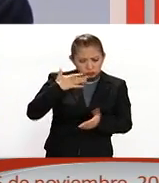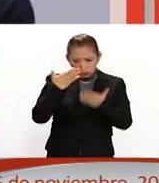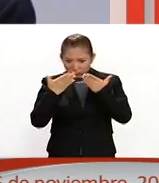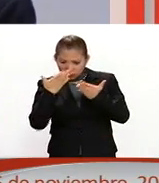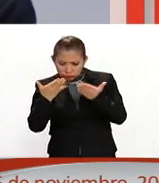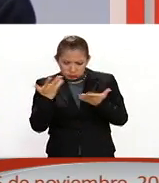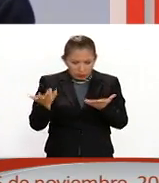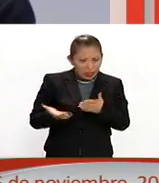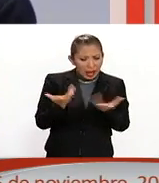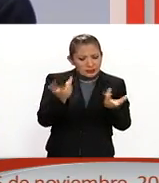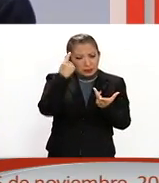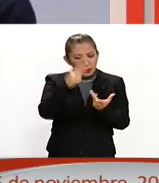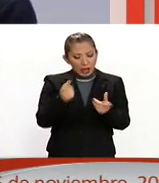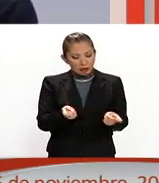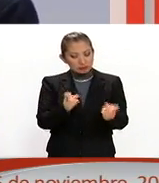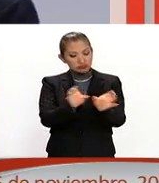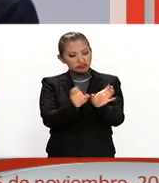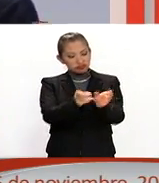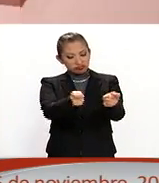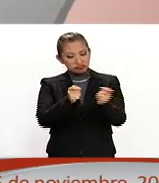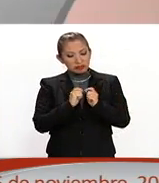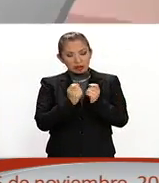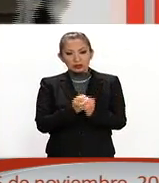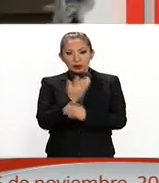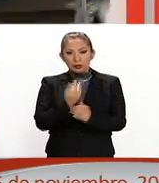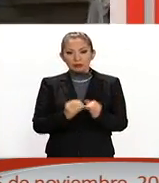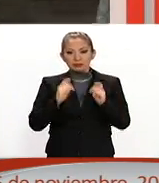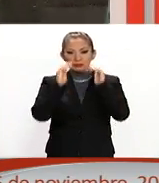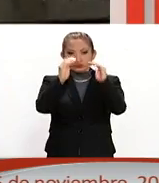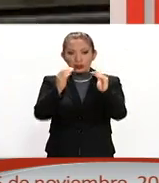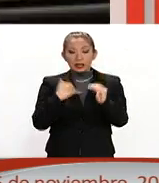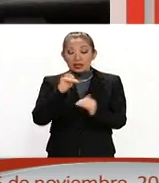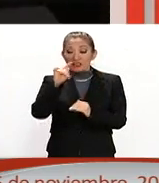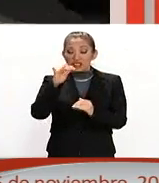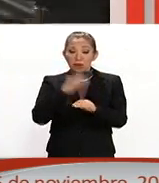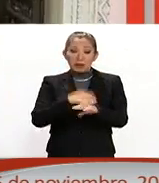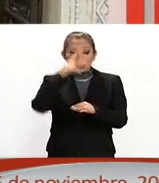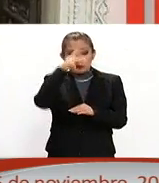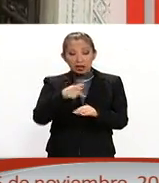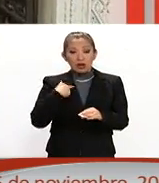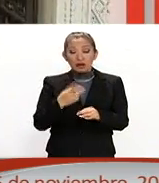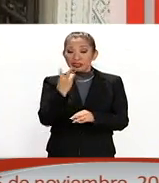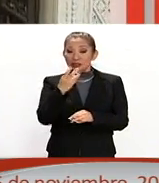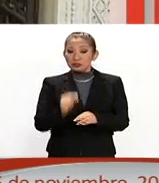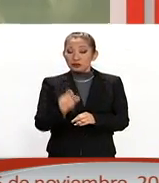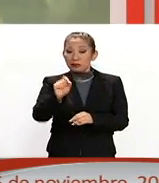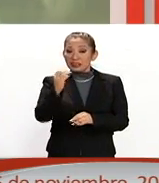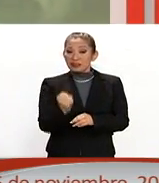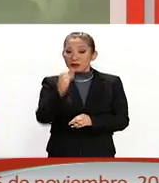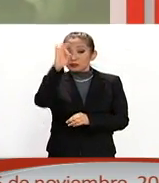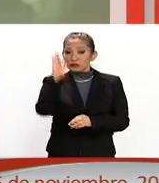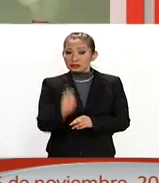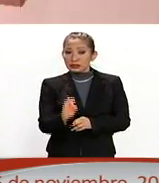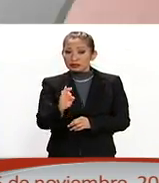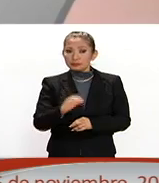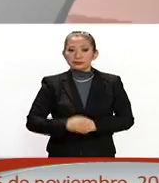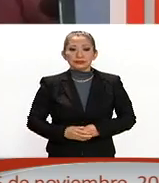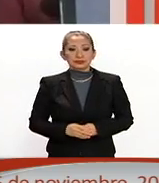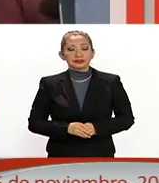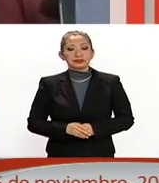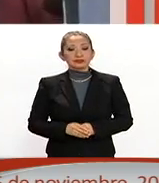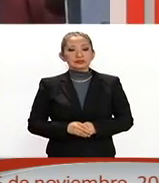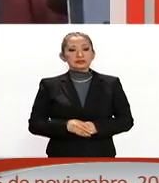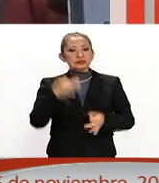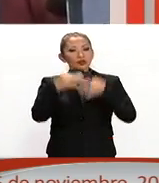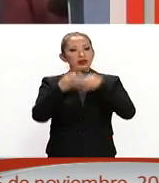preparación, para poderse acreditar en este ascenso. Sube la inflación en México, se ubica en 3.29%.